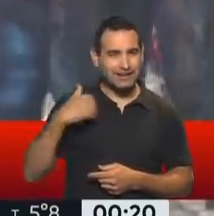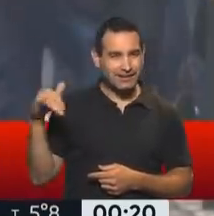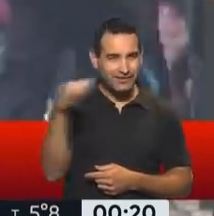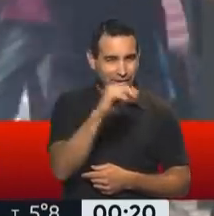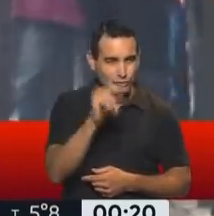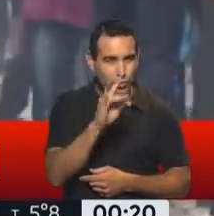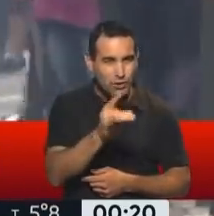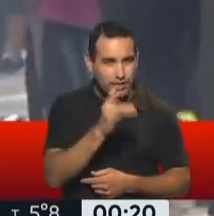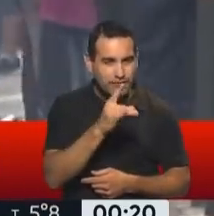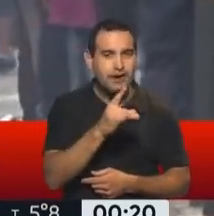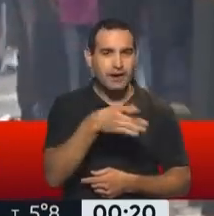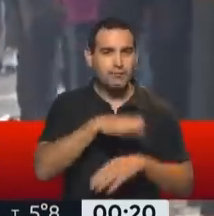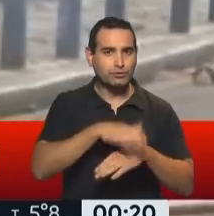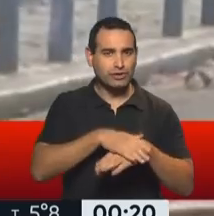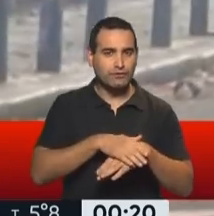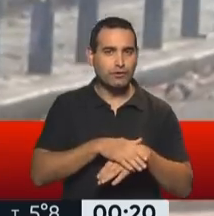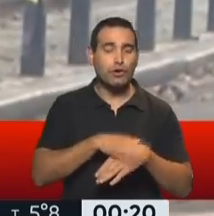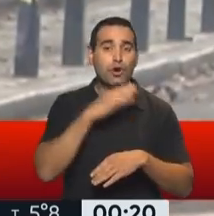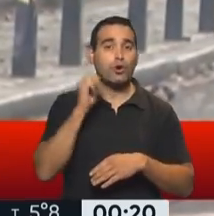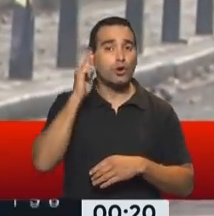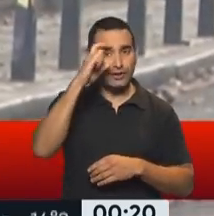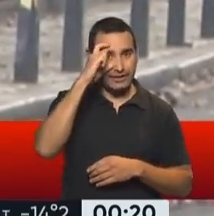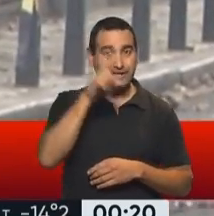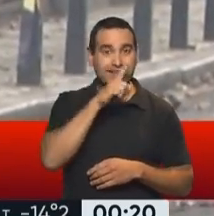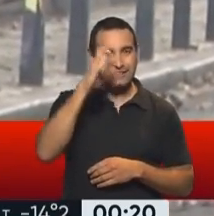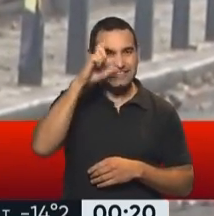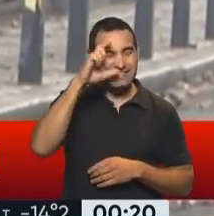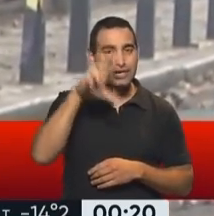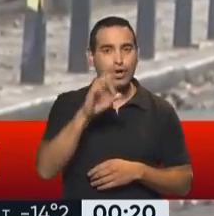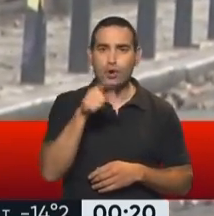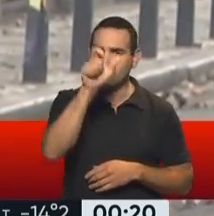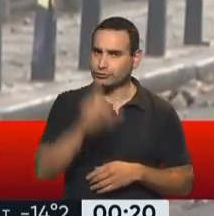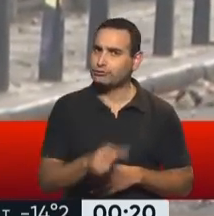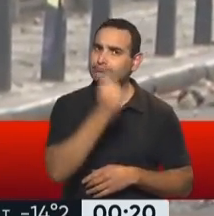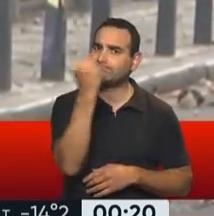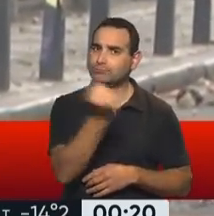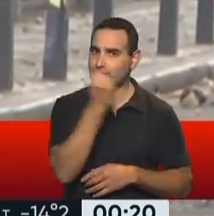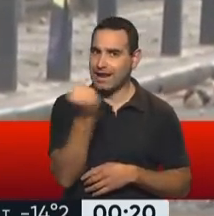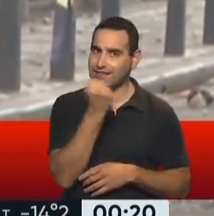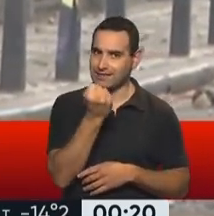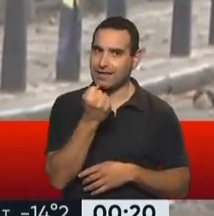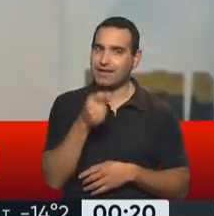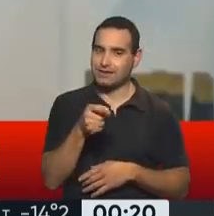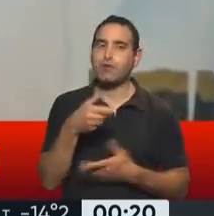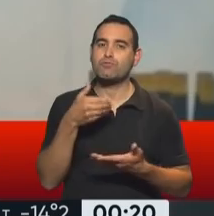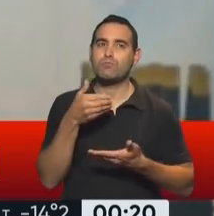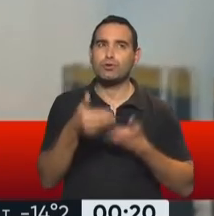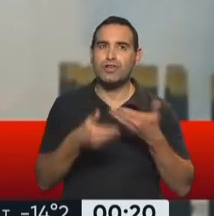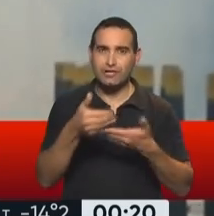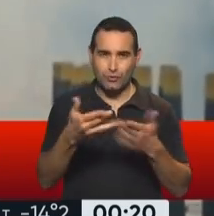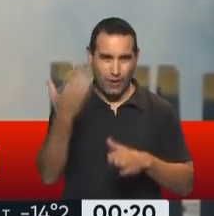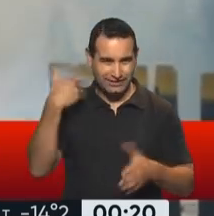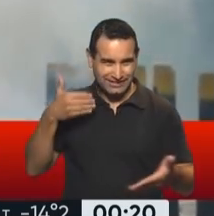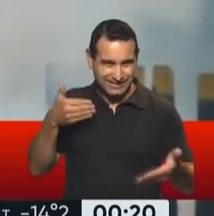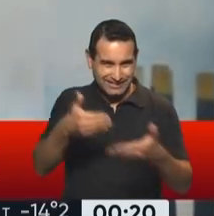de ese momento, Jorge III. Es una figura que ha tenido muchísima relevancia en esos procesos en esos días que se